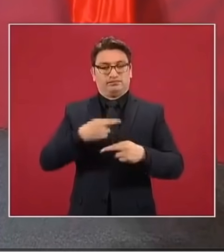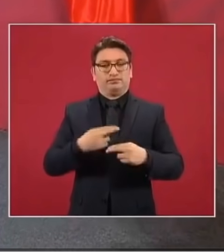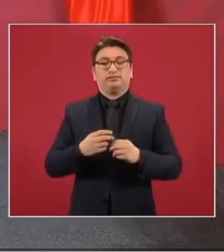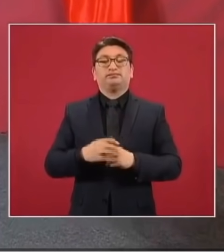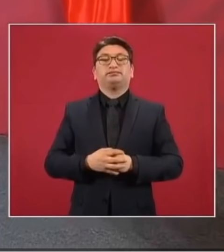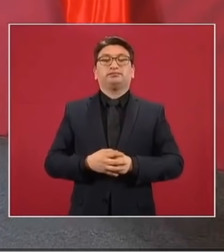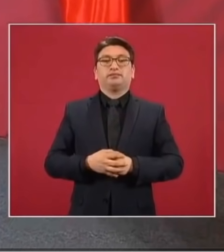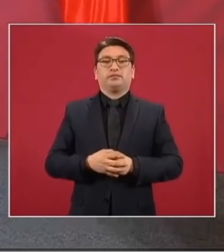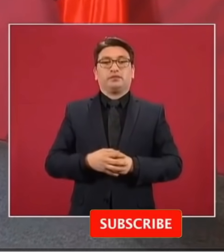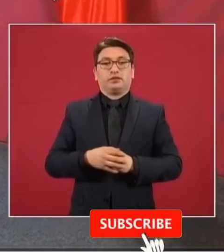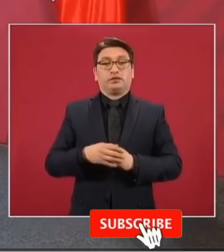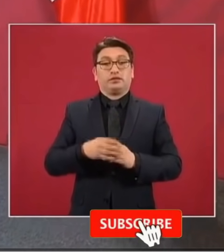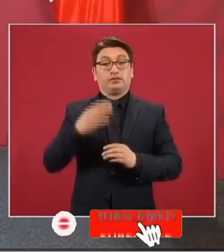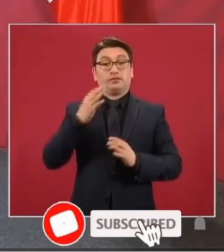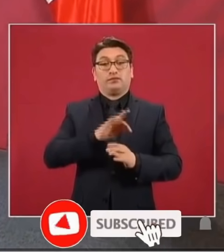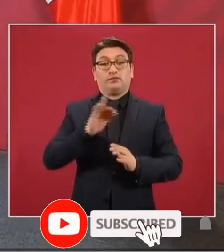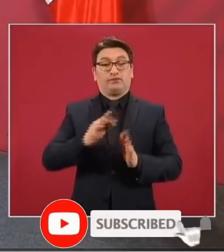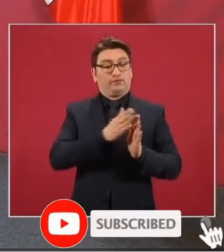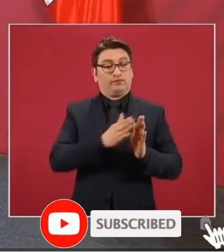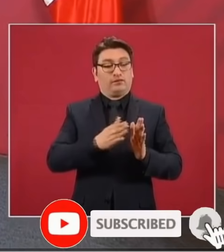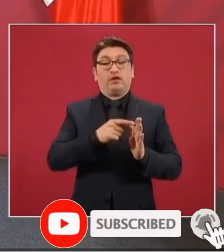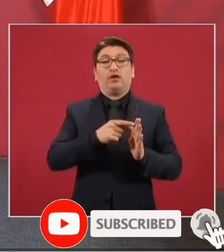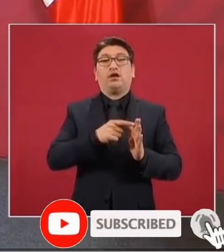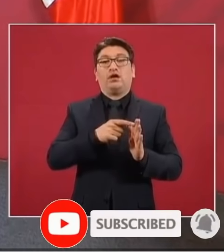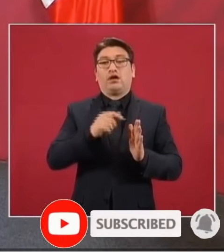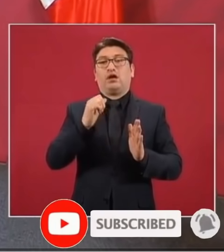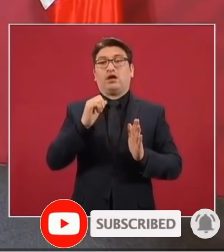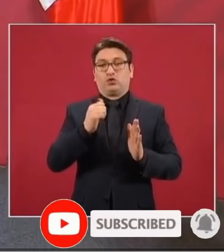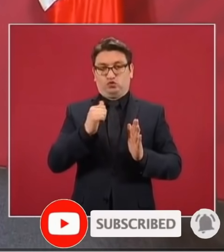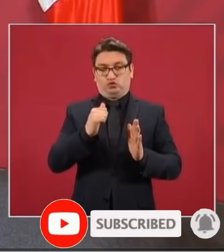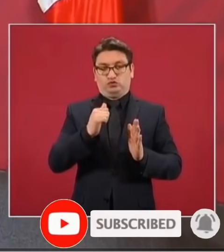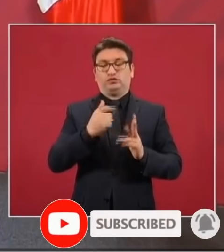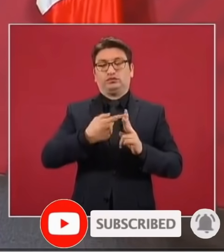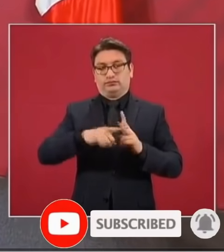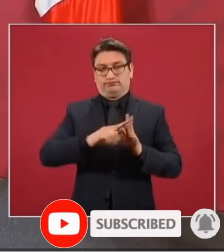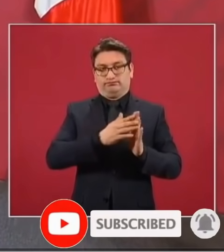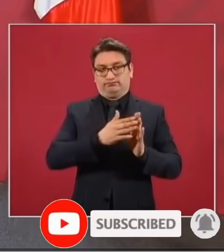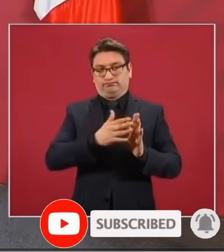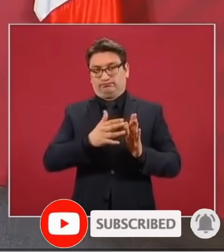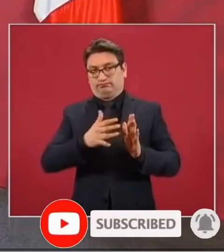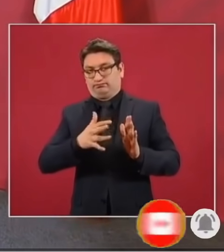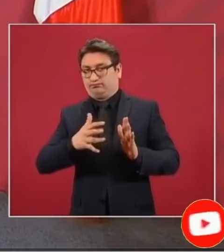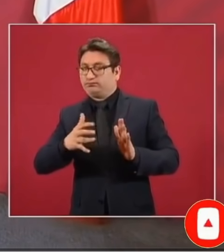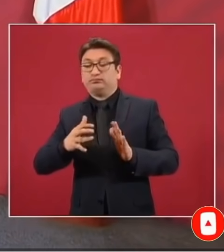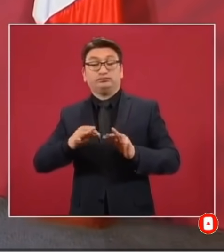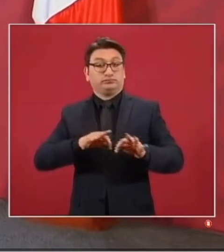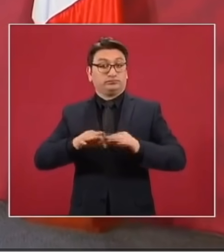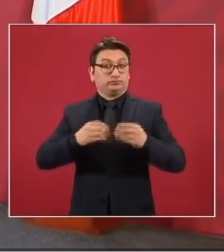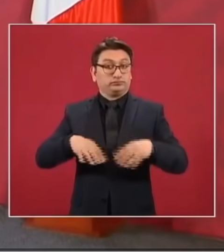desde agosto, que empezamos a recuperar los empleos